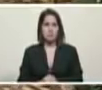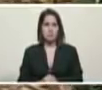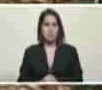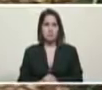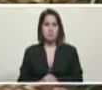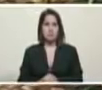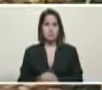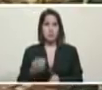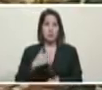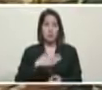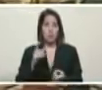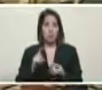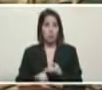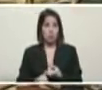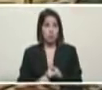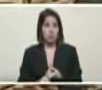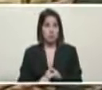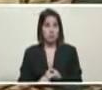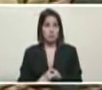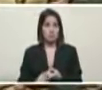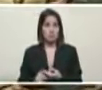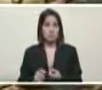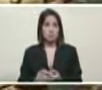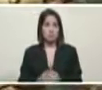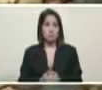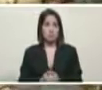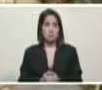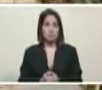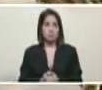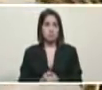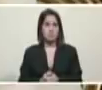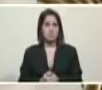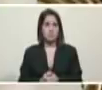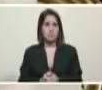Cilia Flores, mi esposa, compañera.